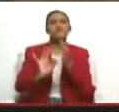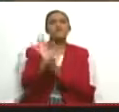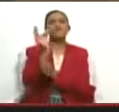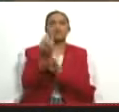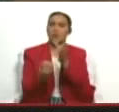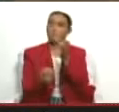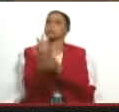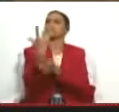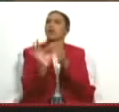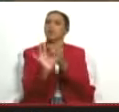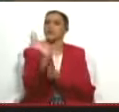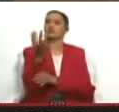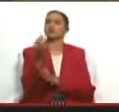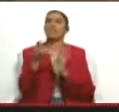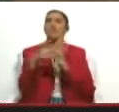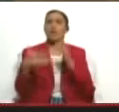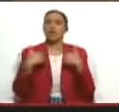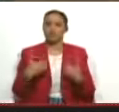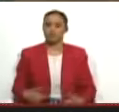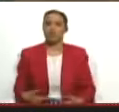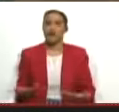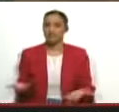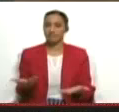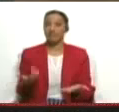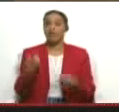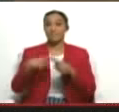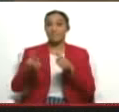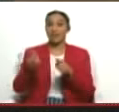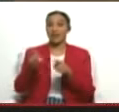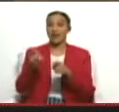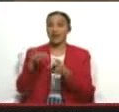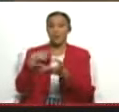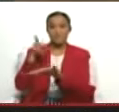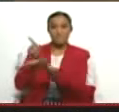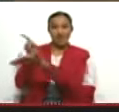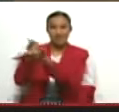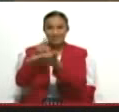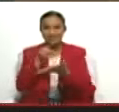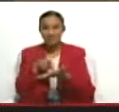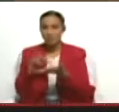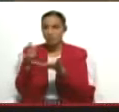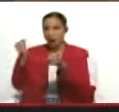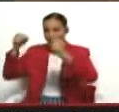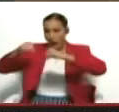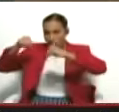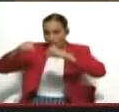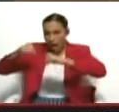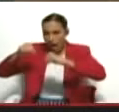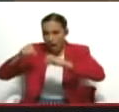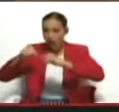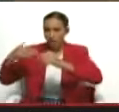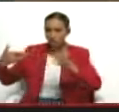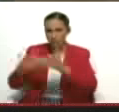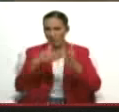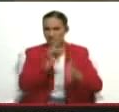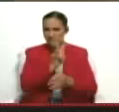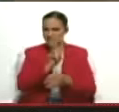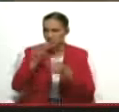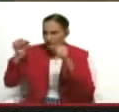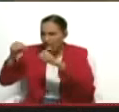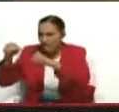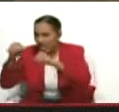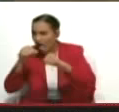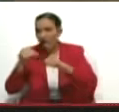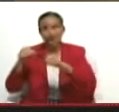en actividades conspirativas como cubierta y y hay inmunidad e impunidad o para una profesión